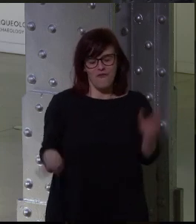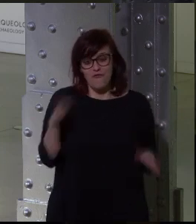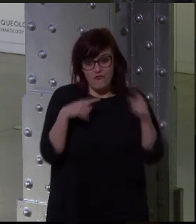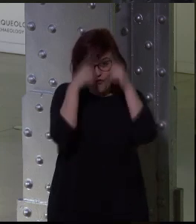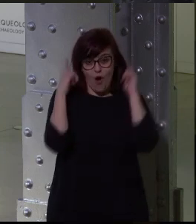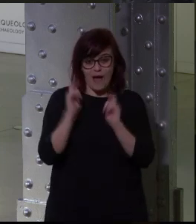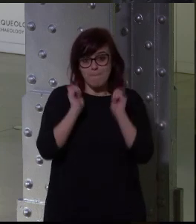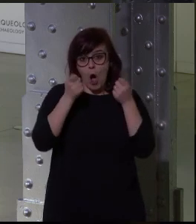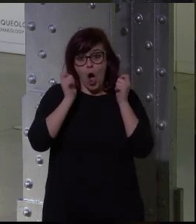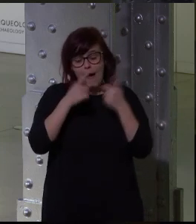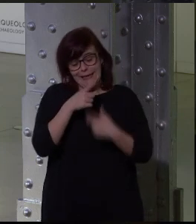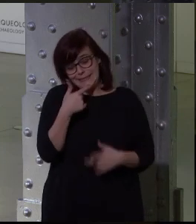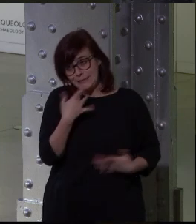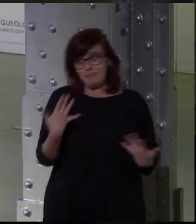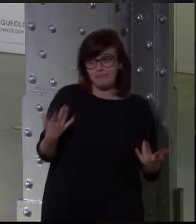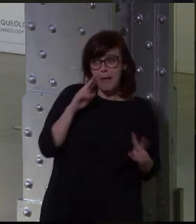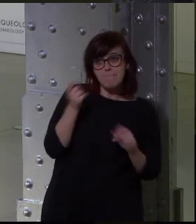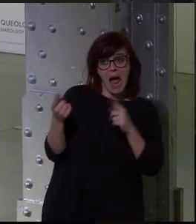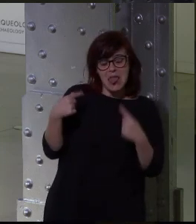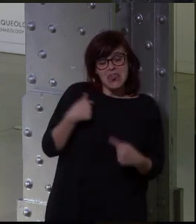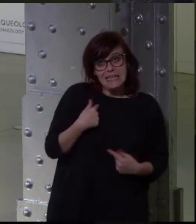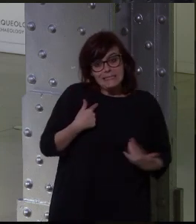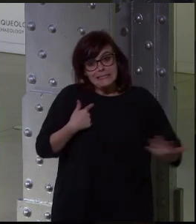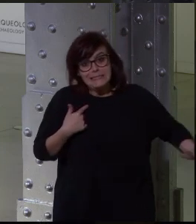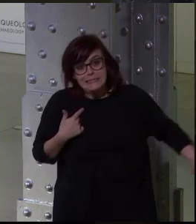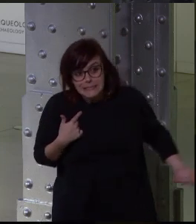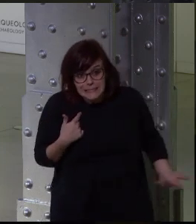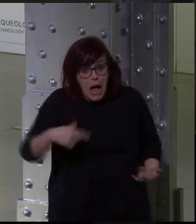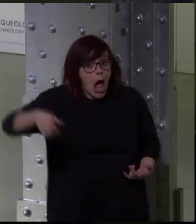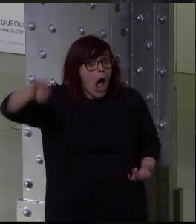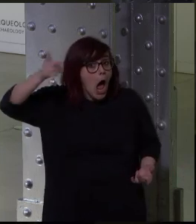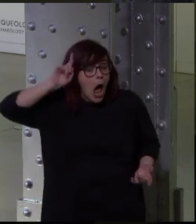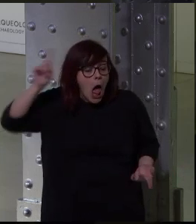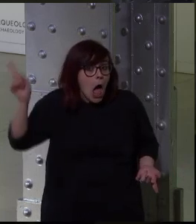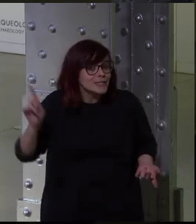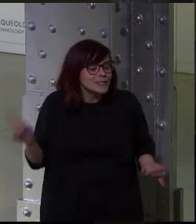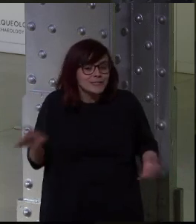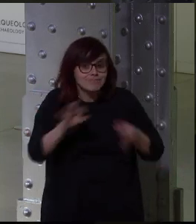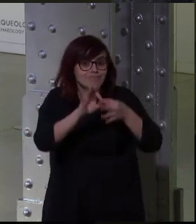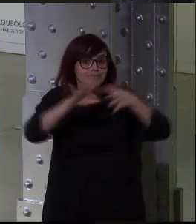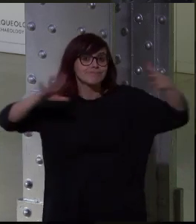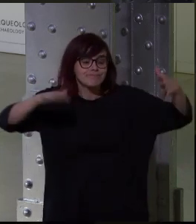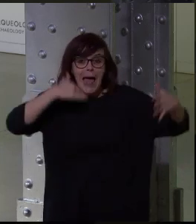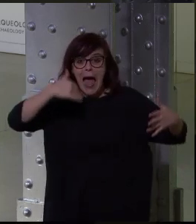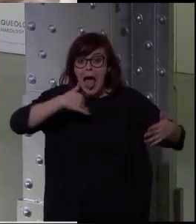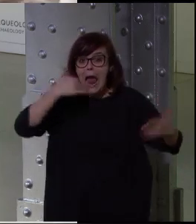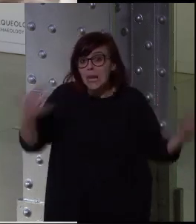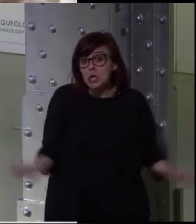¿no? Y siempre digo que algo pasó en ese momento, no sé, hubo una conexión y algo me...